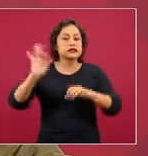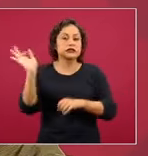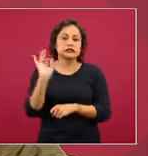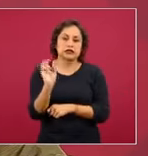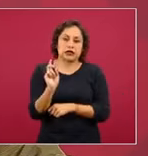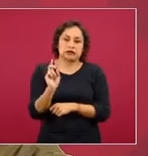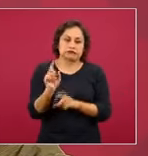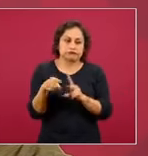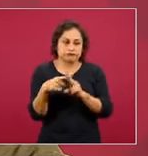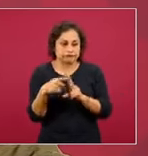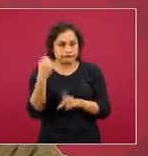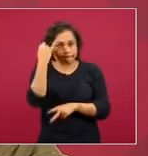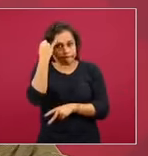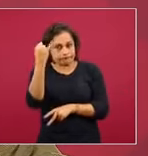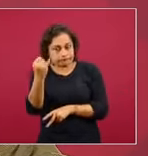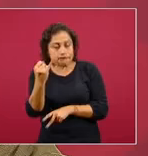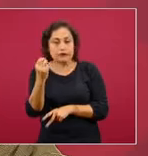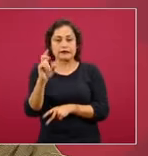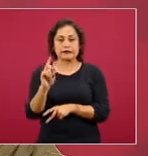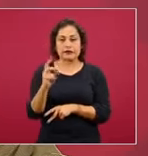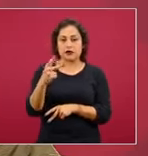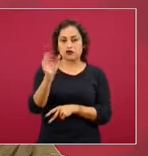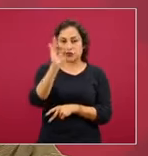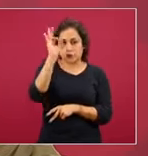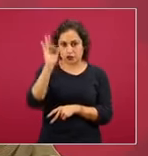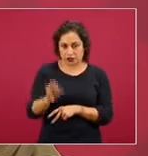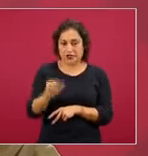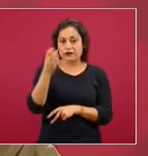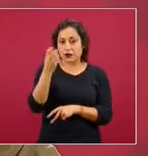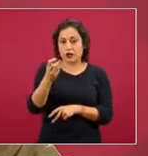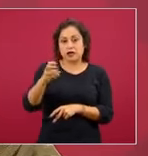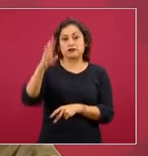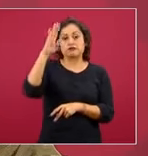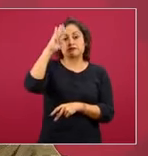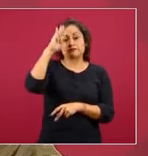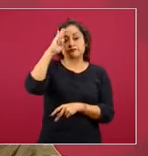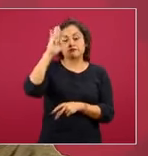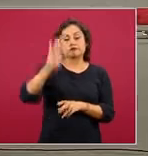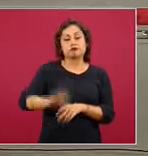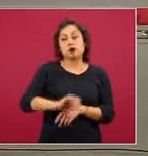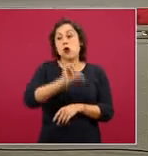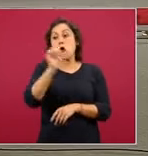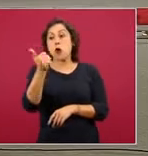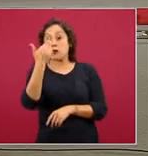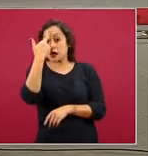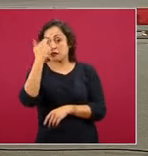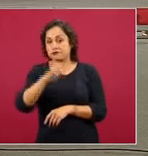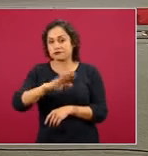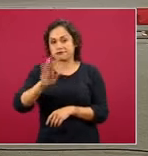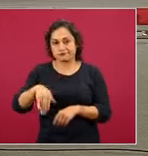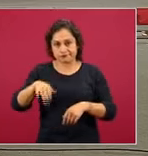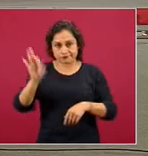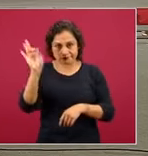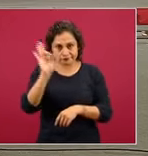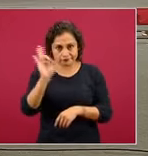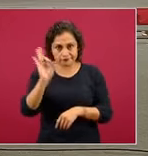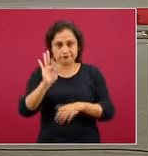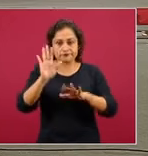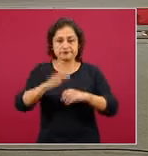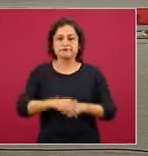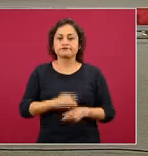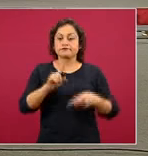38% de este total del exceso que puede ser explicado por otras causas. De acuerdo a su